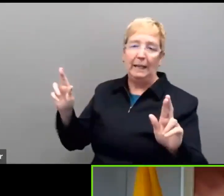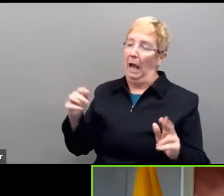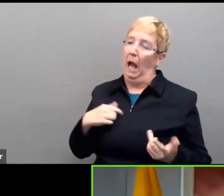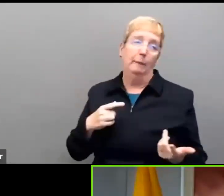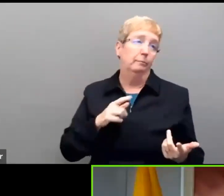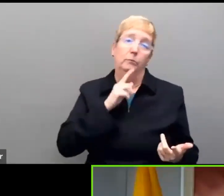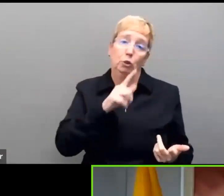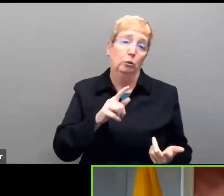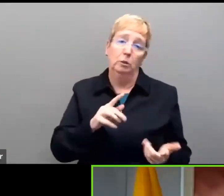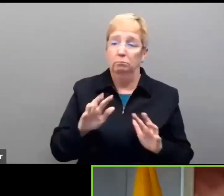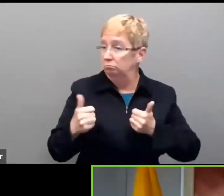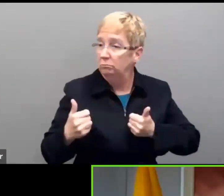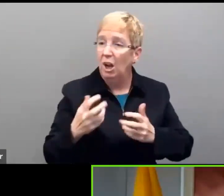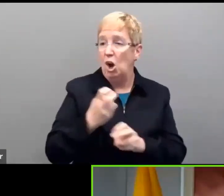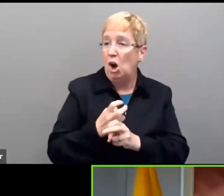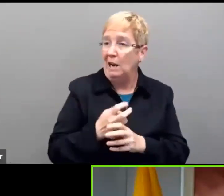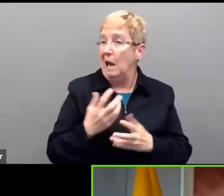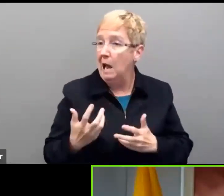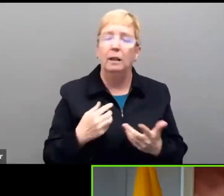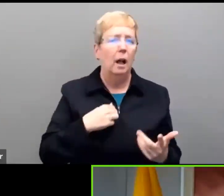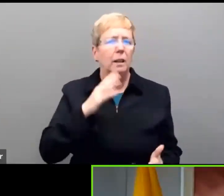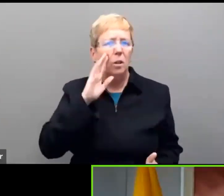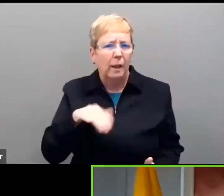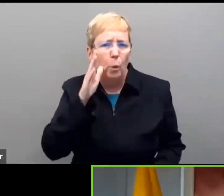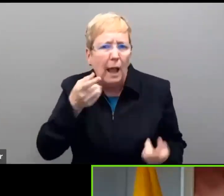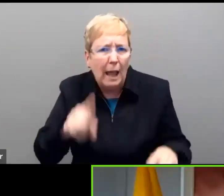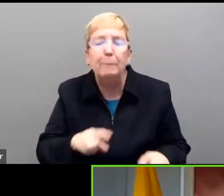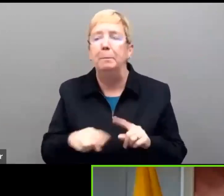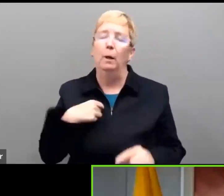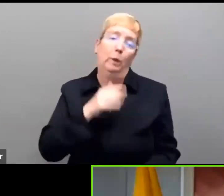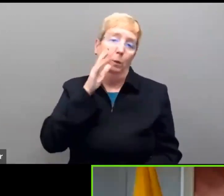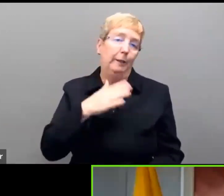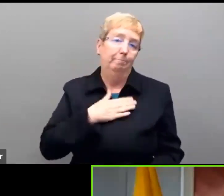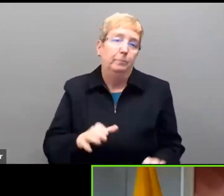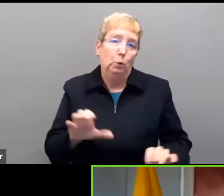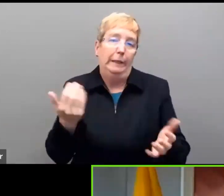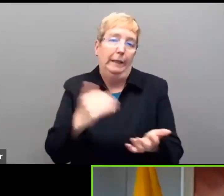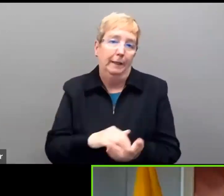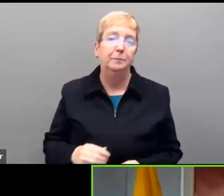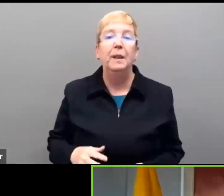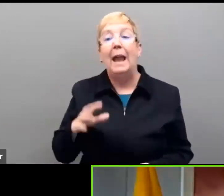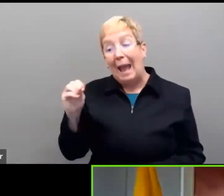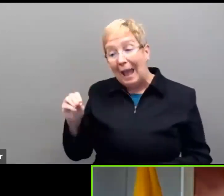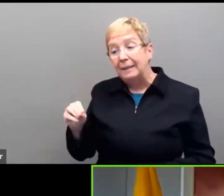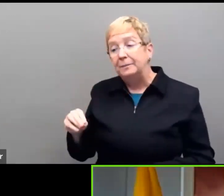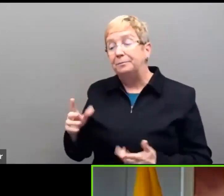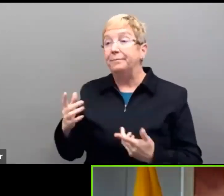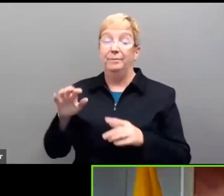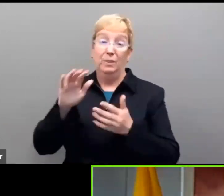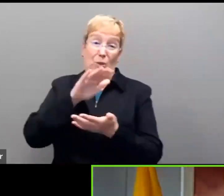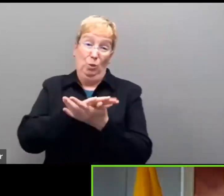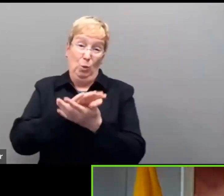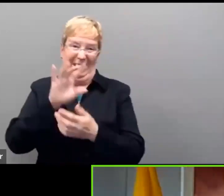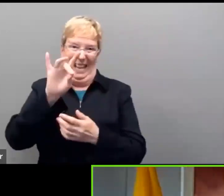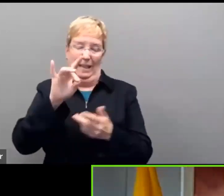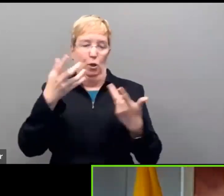y disfrutar de algunos eventos al aire libre sin cubrebocas, sin infringir ninguna ley, y realmente